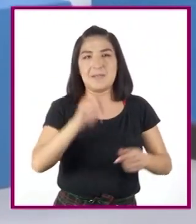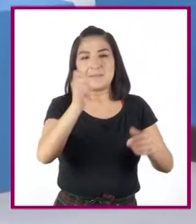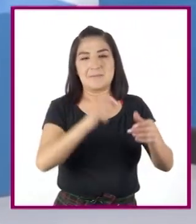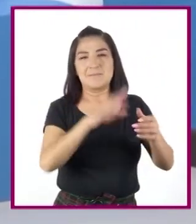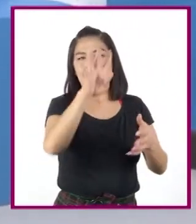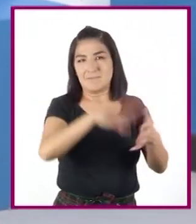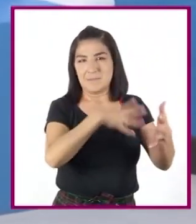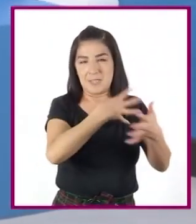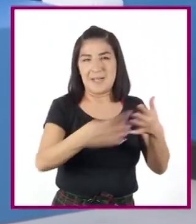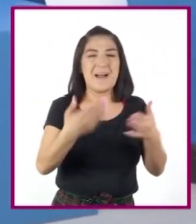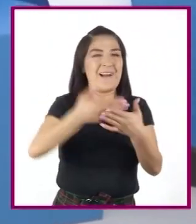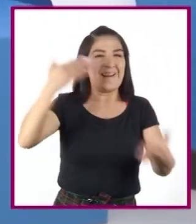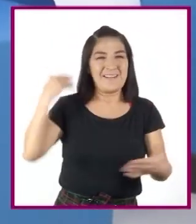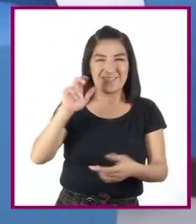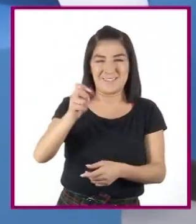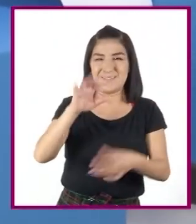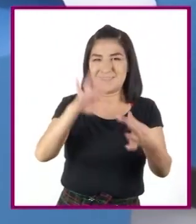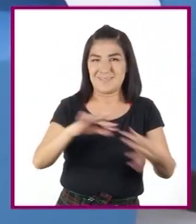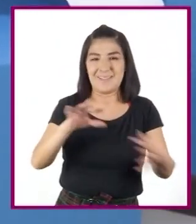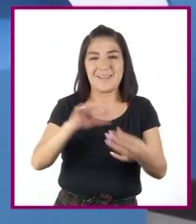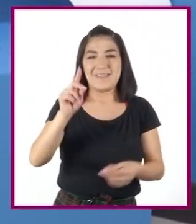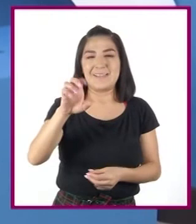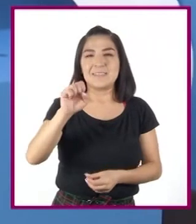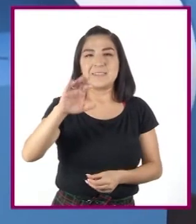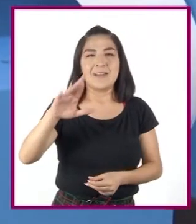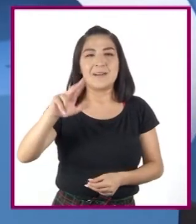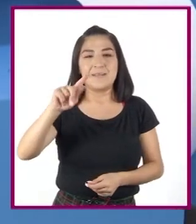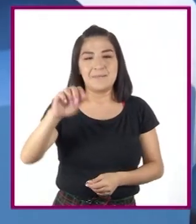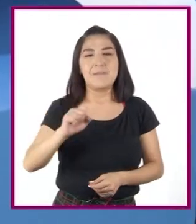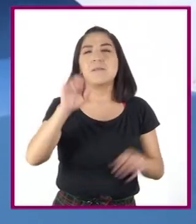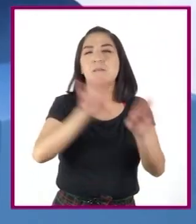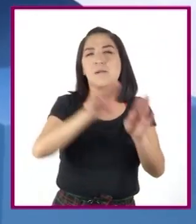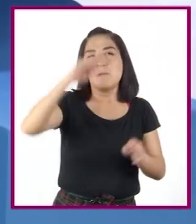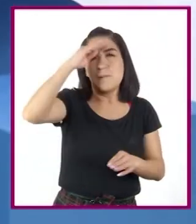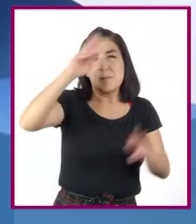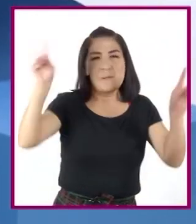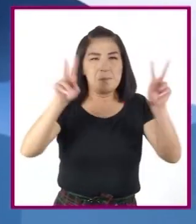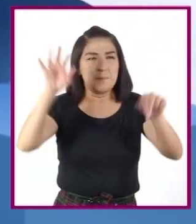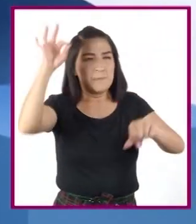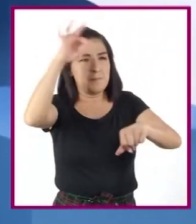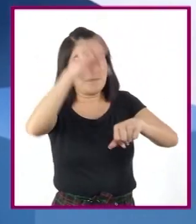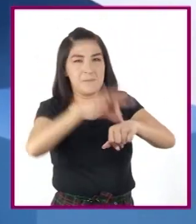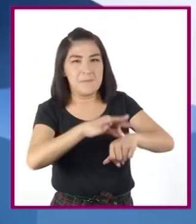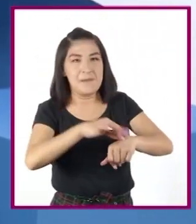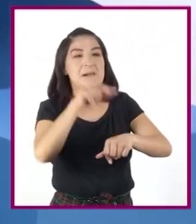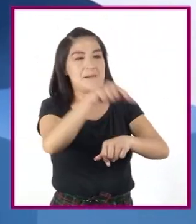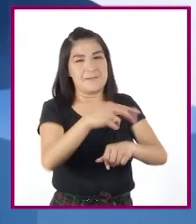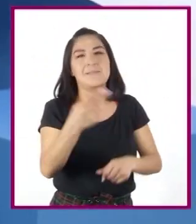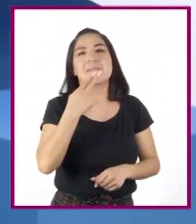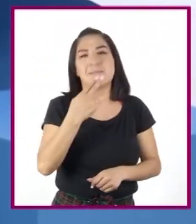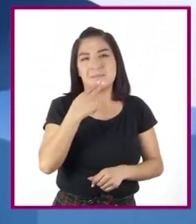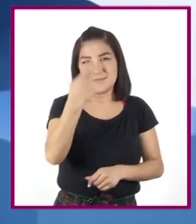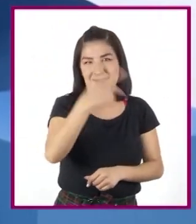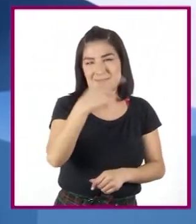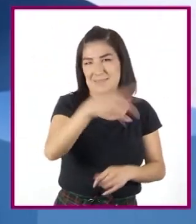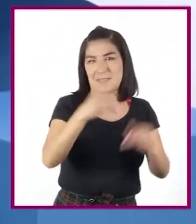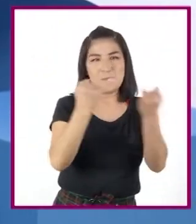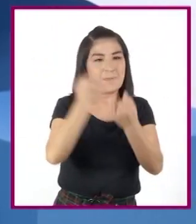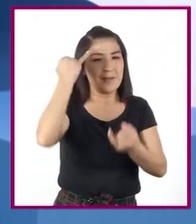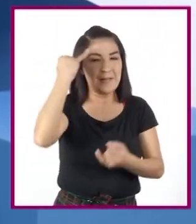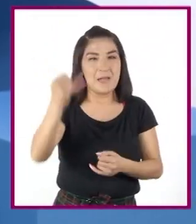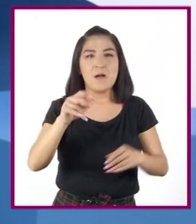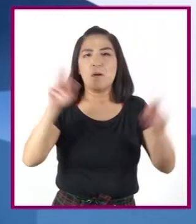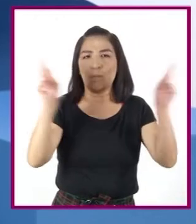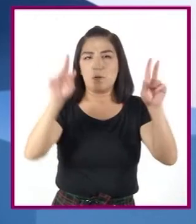pensó Descartes para ubicar la posición de la mosca, utilizaremos su idea. pero en vez de una